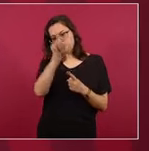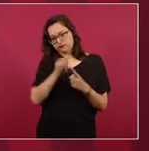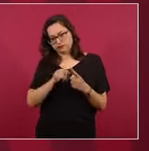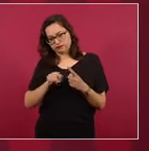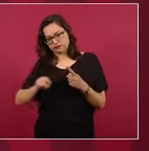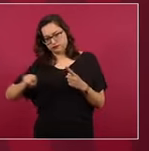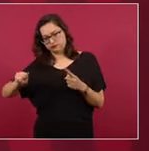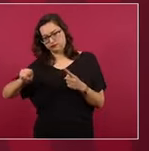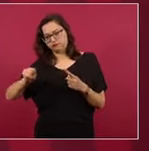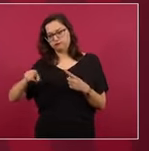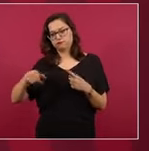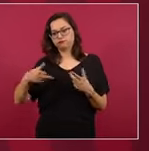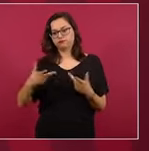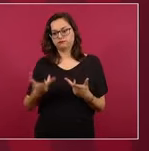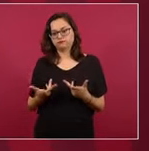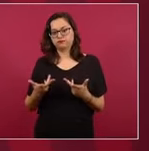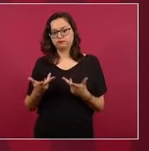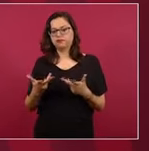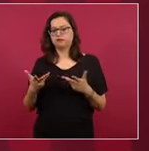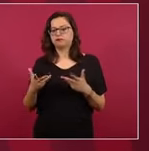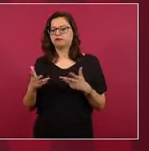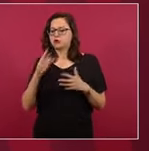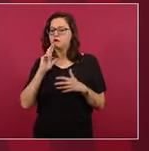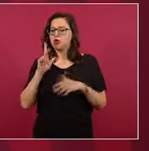buscara la línea fronteriza.